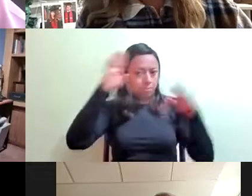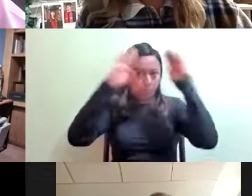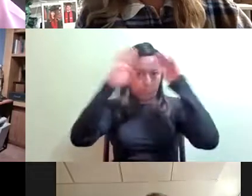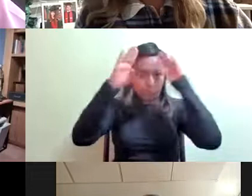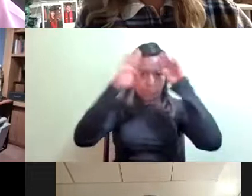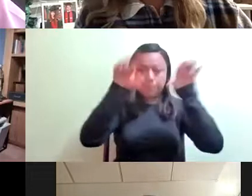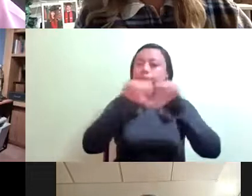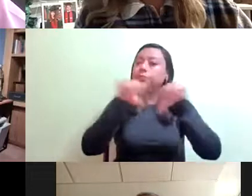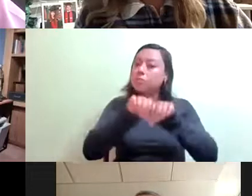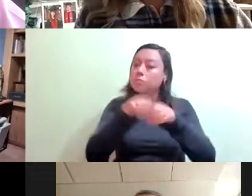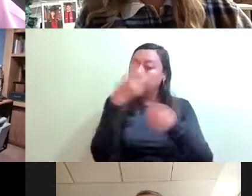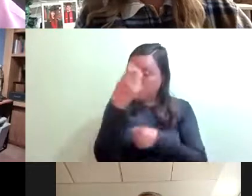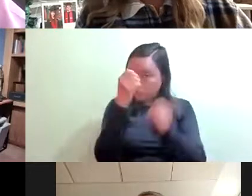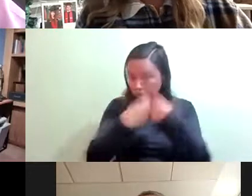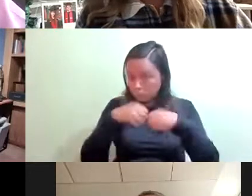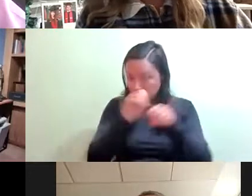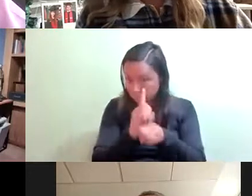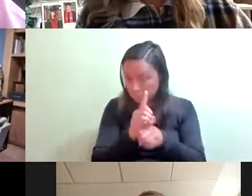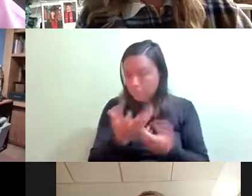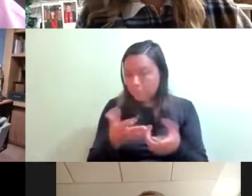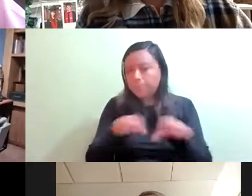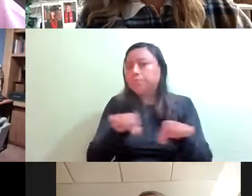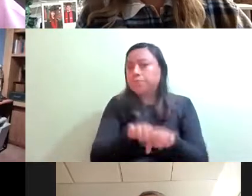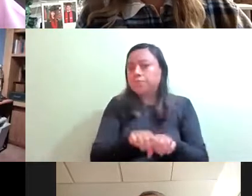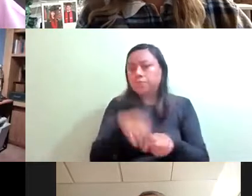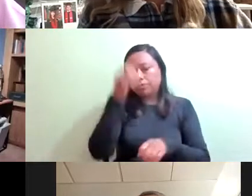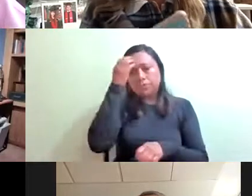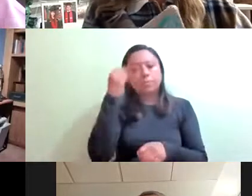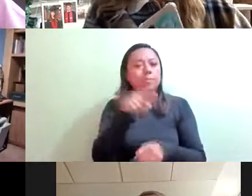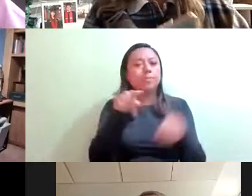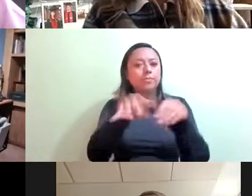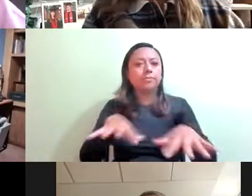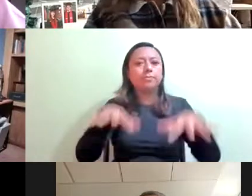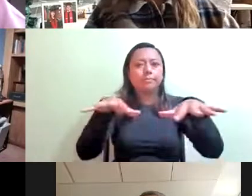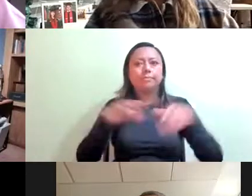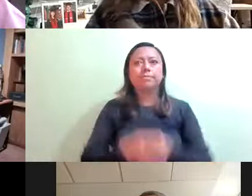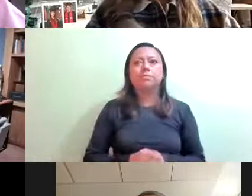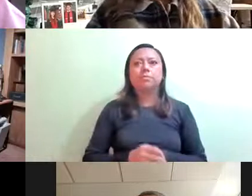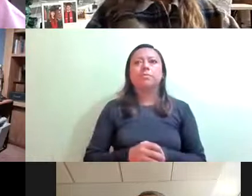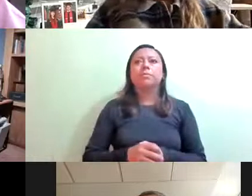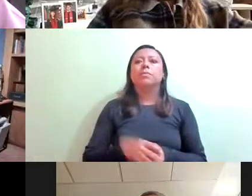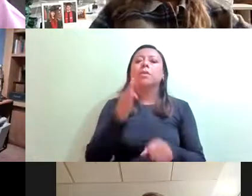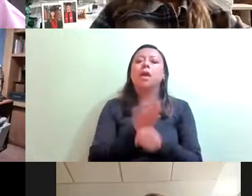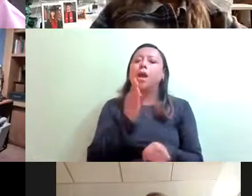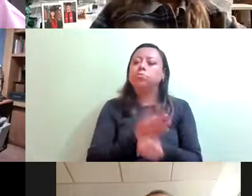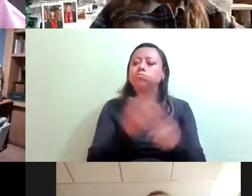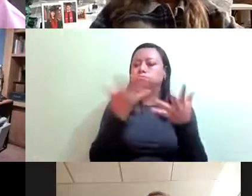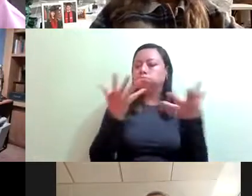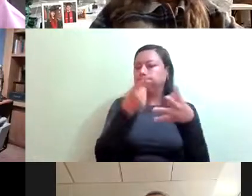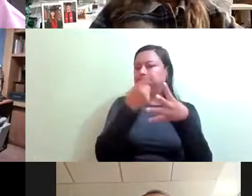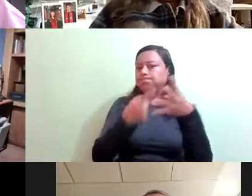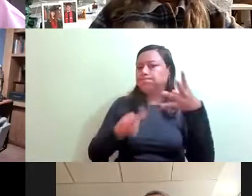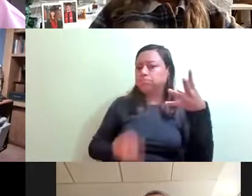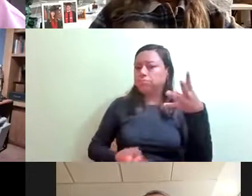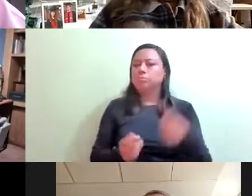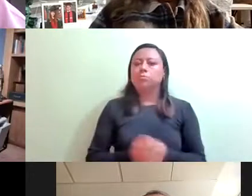una posibilidad siempre en el escenario. ¿Qué acciones ante el momento